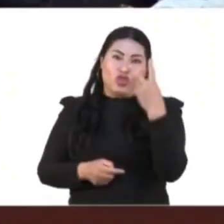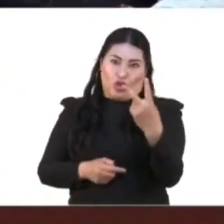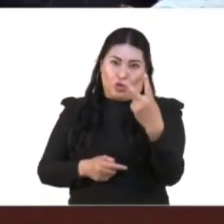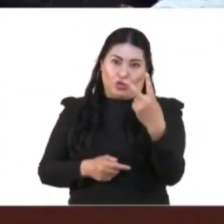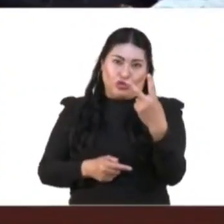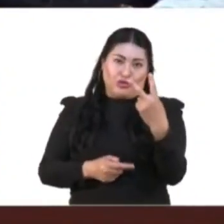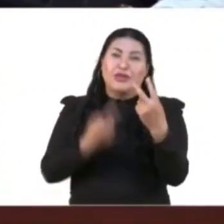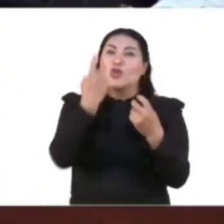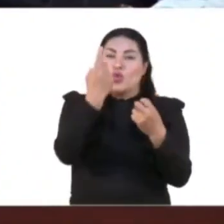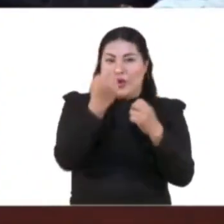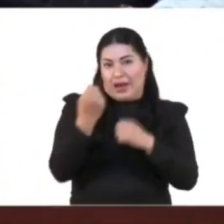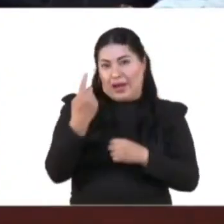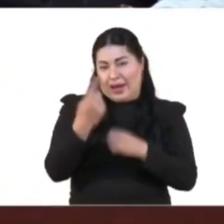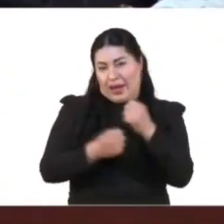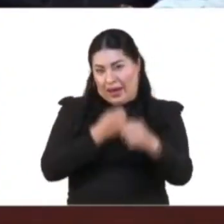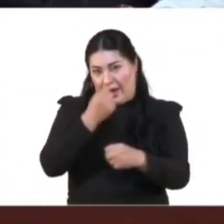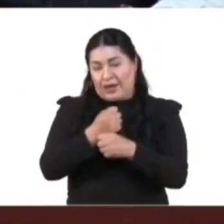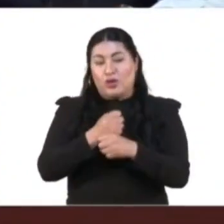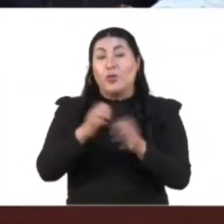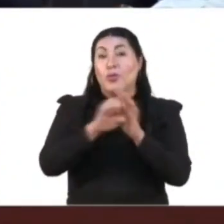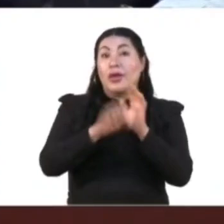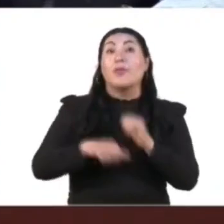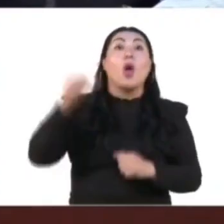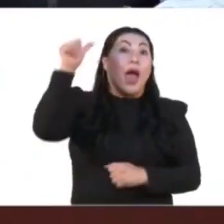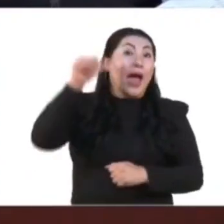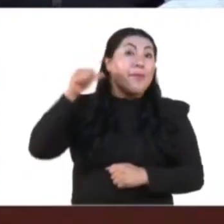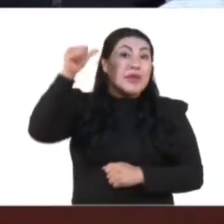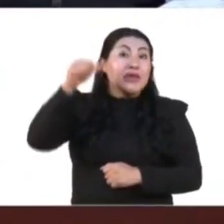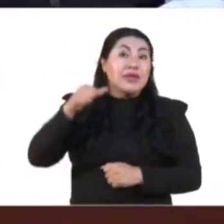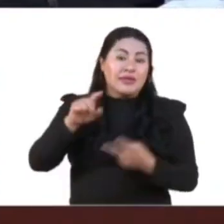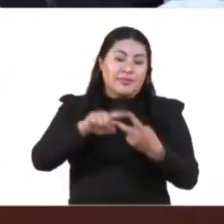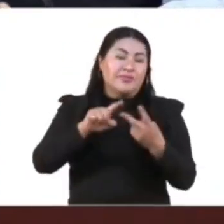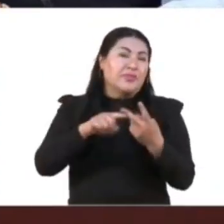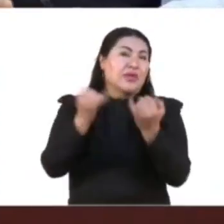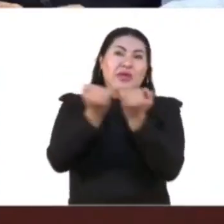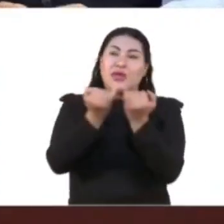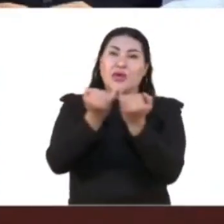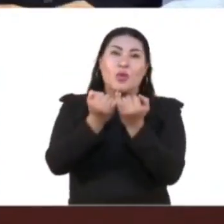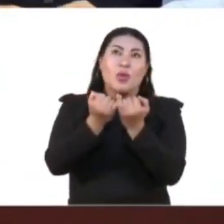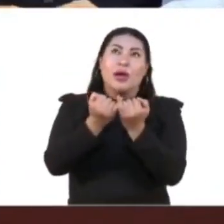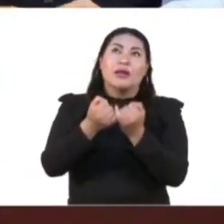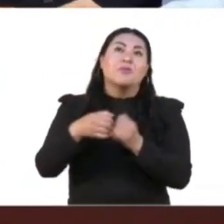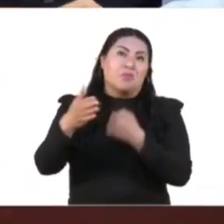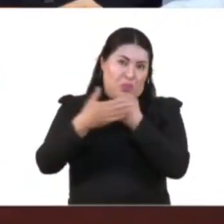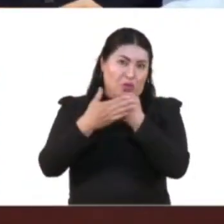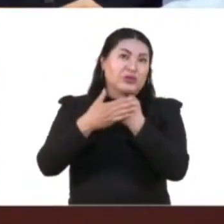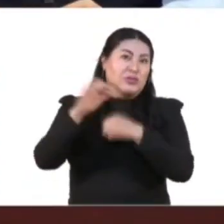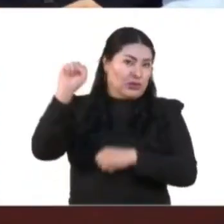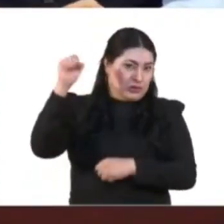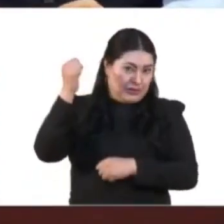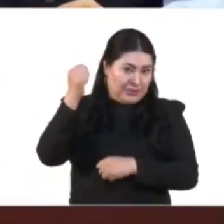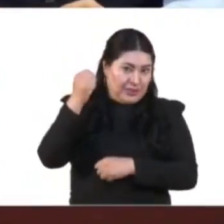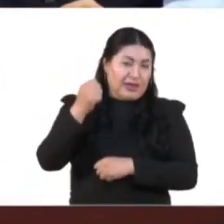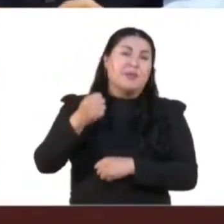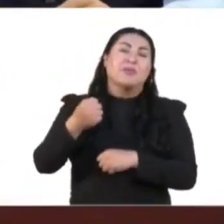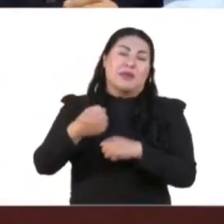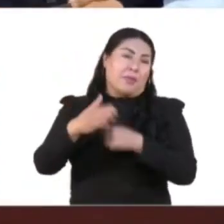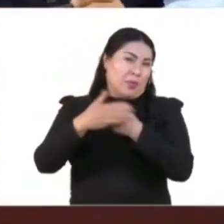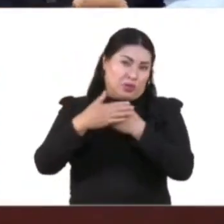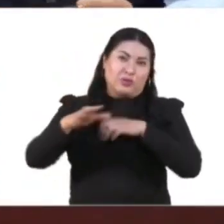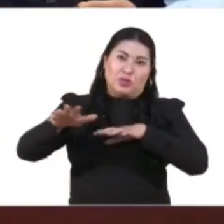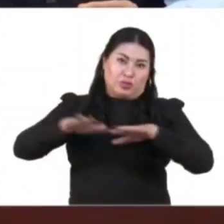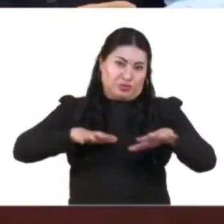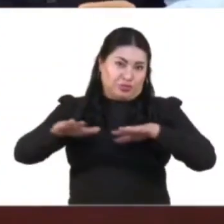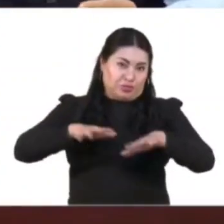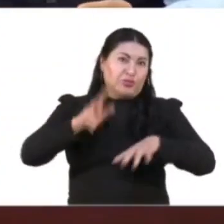Entonces sería el de abril y se está evaluando el día de septiembre, que sería el siguiente simulacro. Ok,